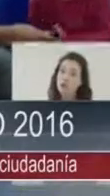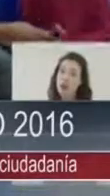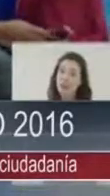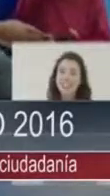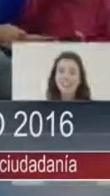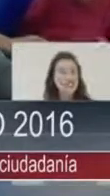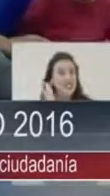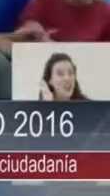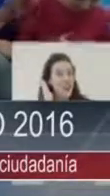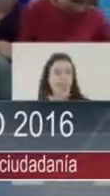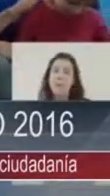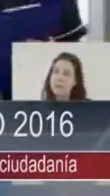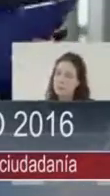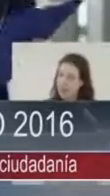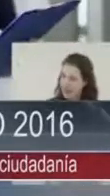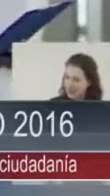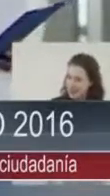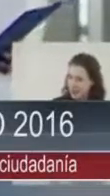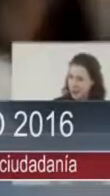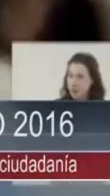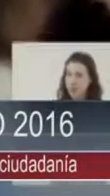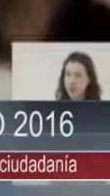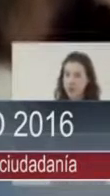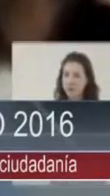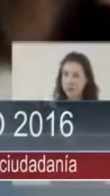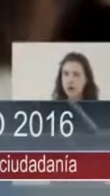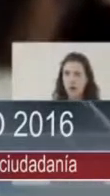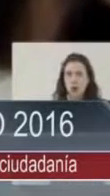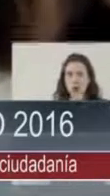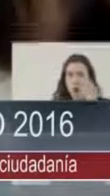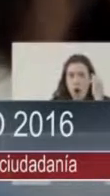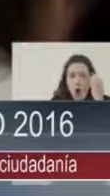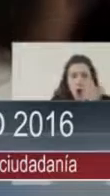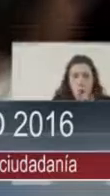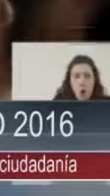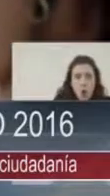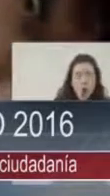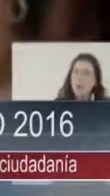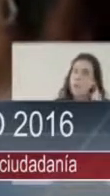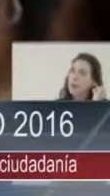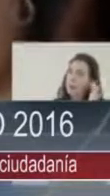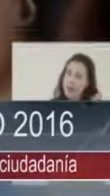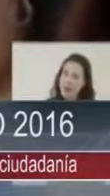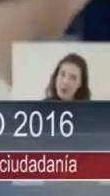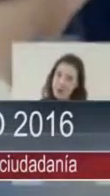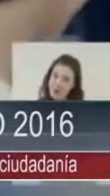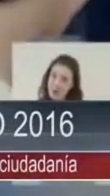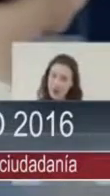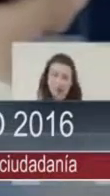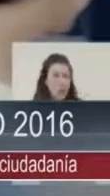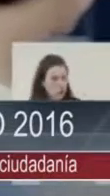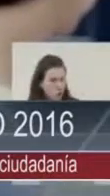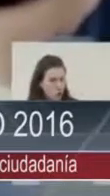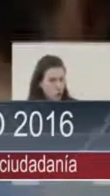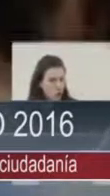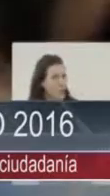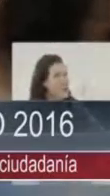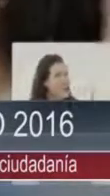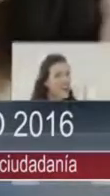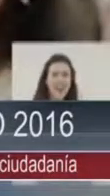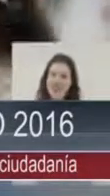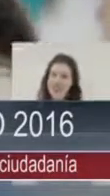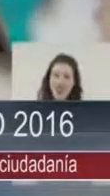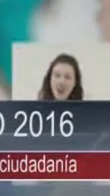Al respecto, en el CESFAM Centro Sur, la secretaria regional ministerial de Salud, Lilia Vergara, y el director del Servicio de Salud de